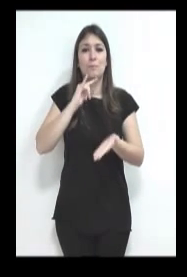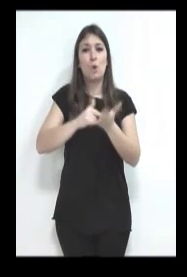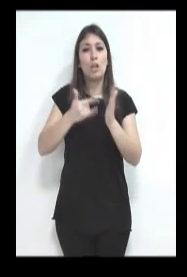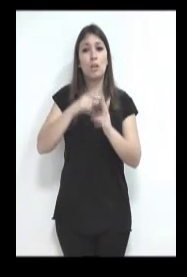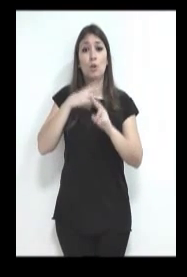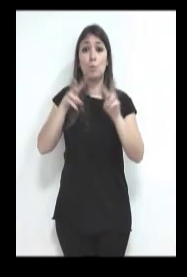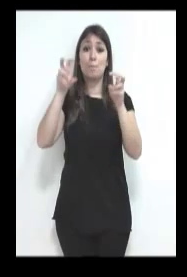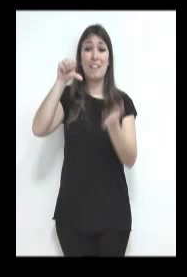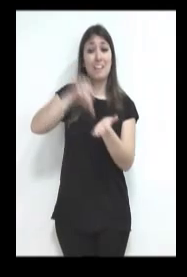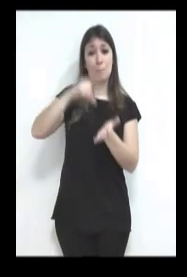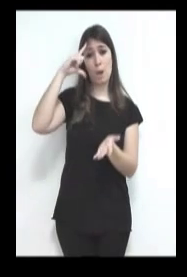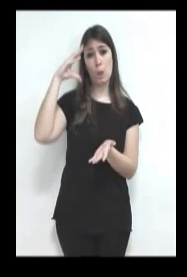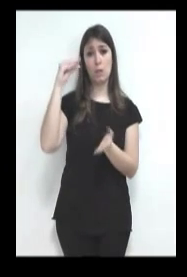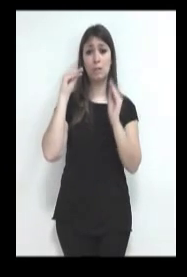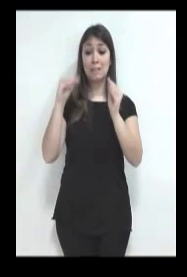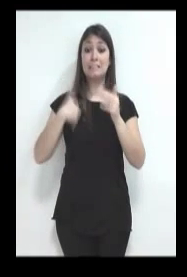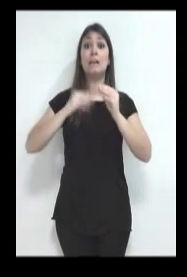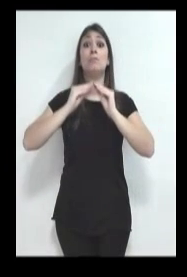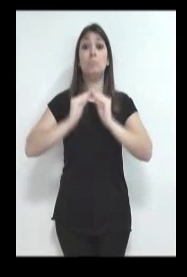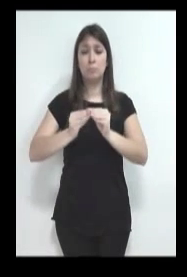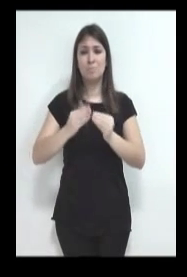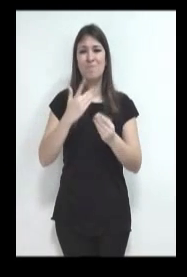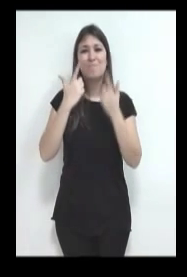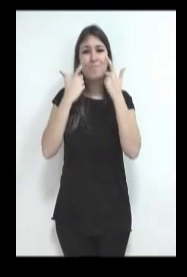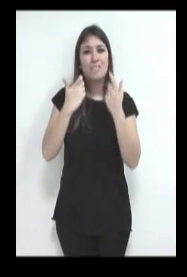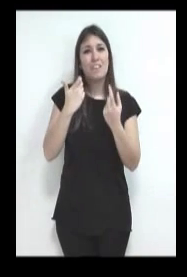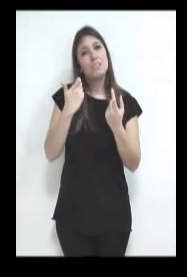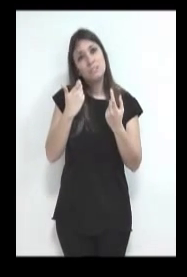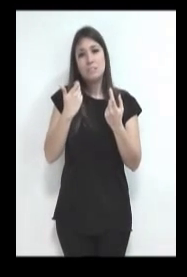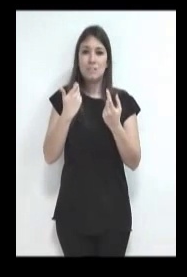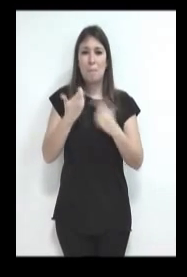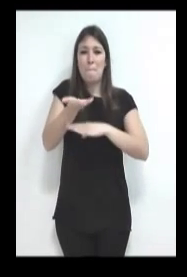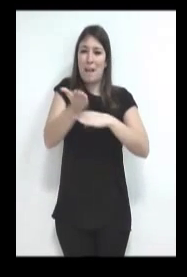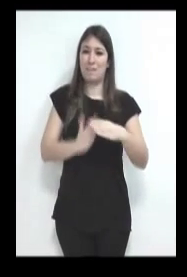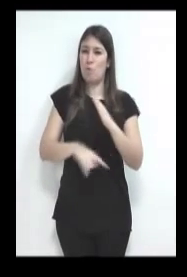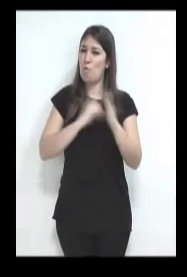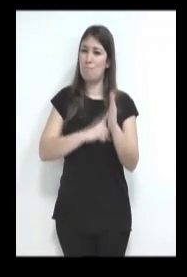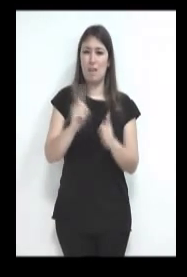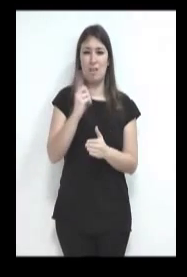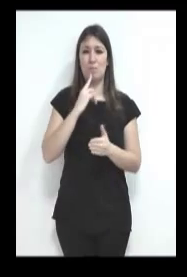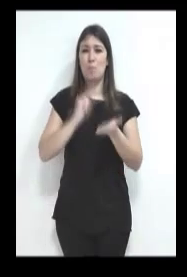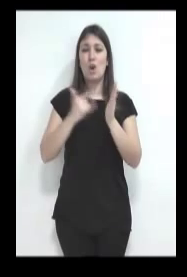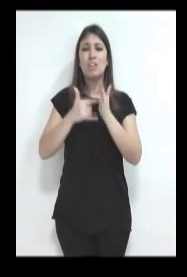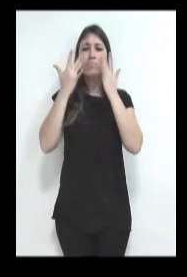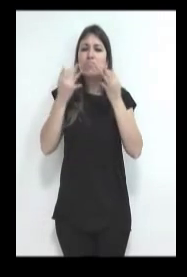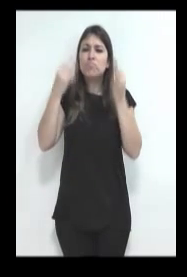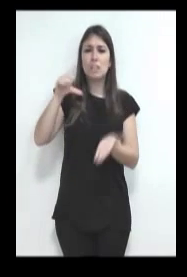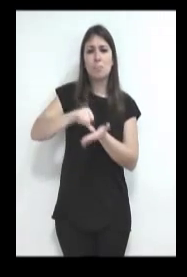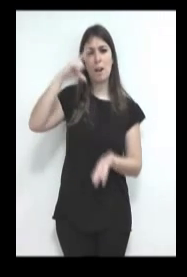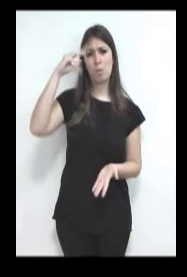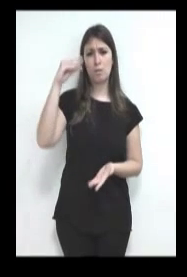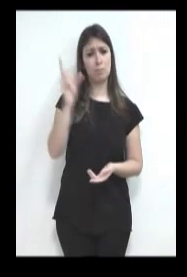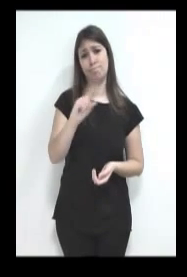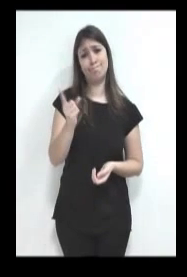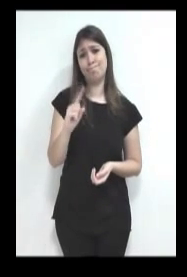Cities o iniciativas de Smart Cities, en alguna medida quizás sean parciales, no son proyectos de Smart City completa, tanto